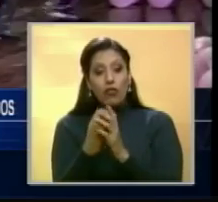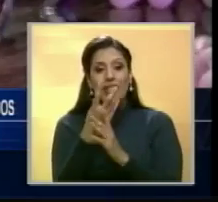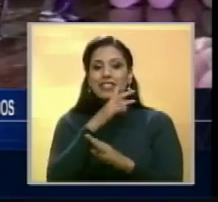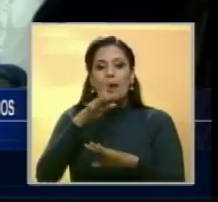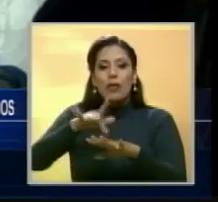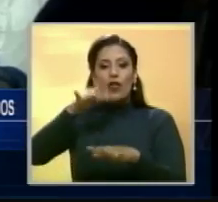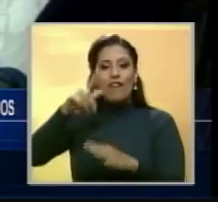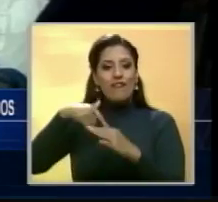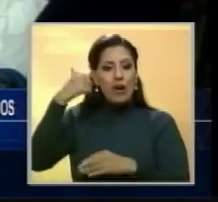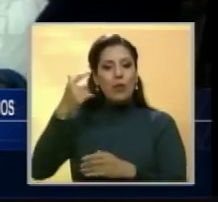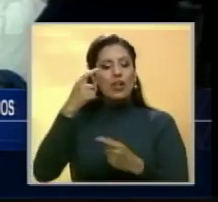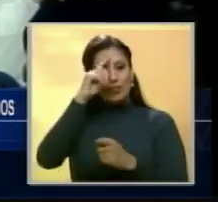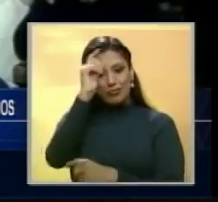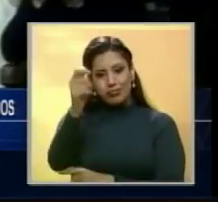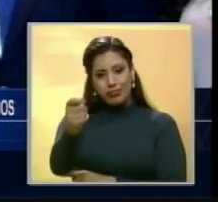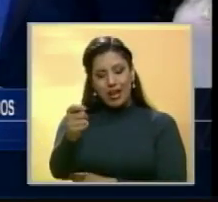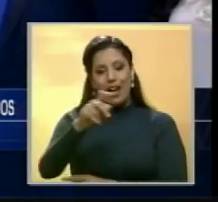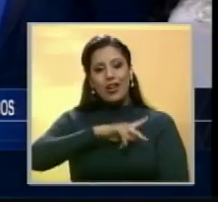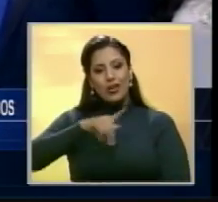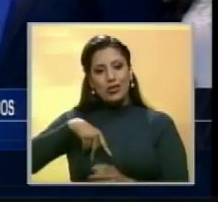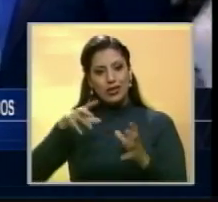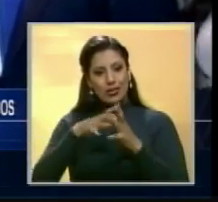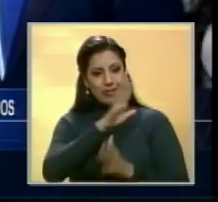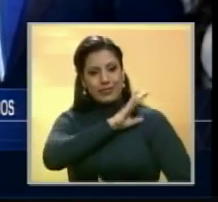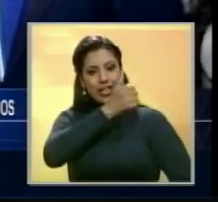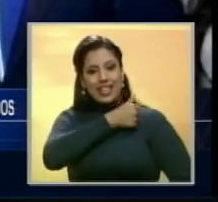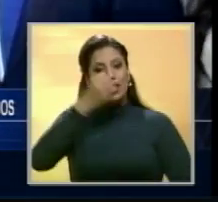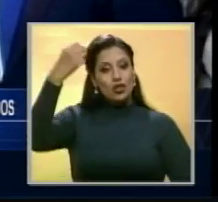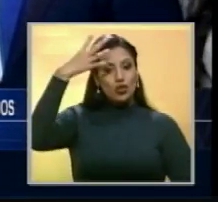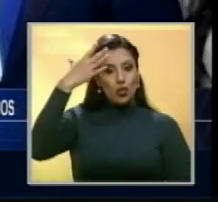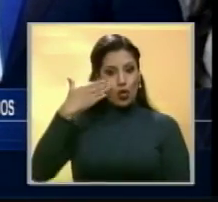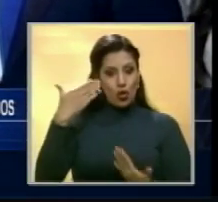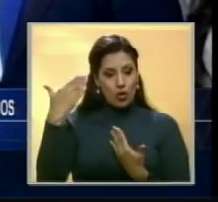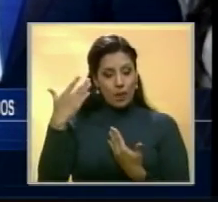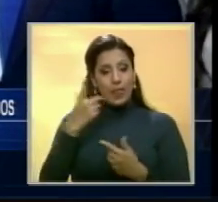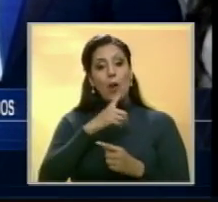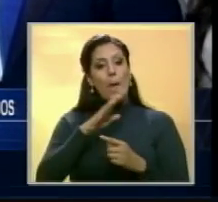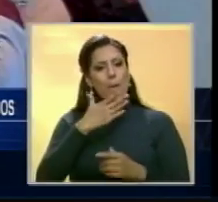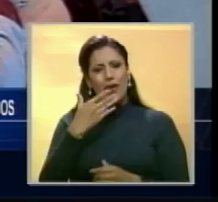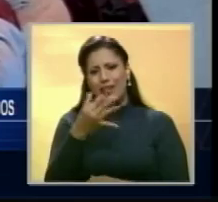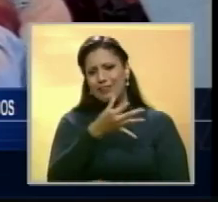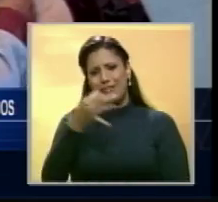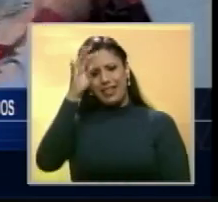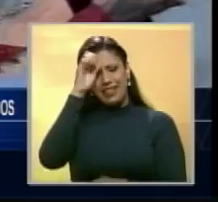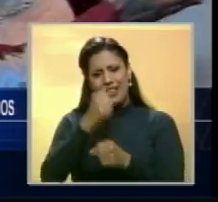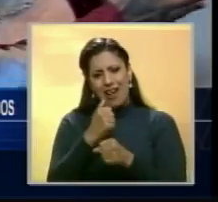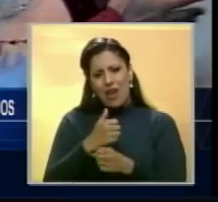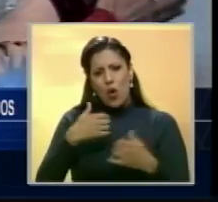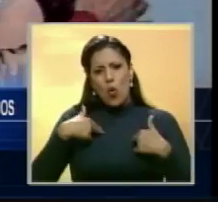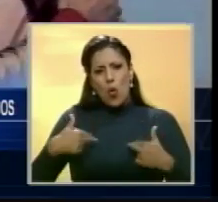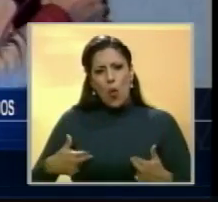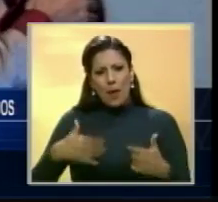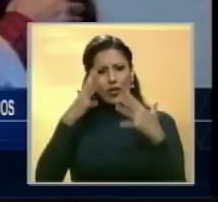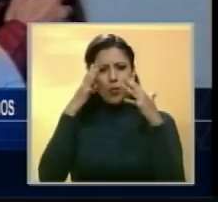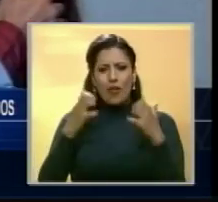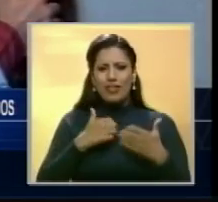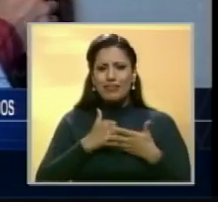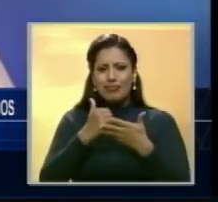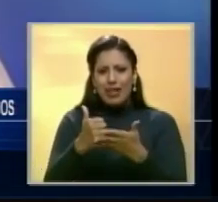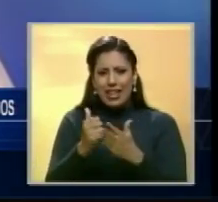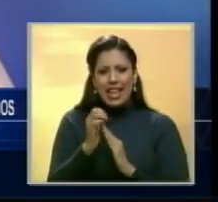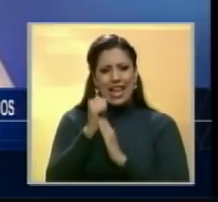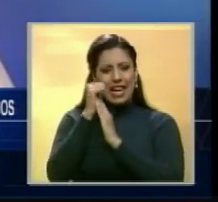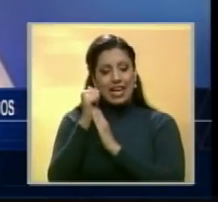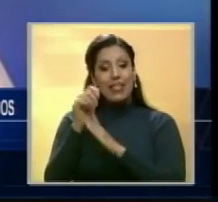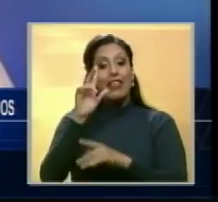Fama otorgó su condecoración a nuestra gerente de información, Sol Vargas, por su sensibilidad humana, profesionalismo y